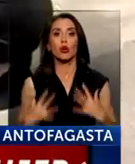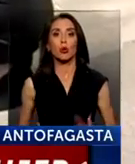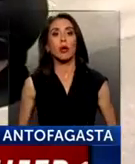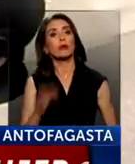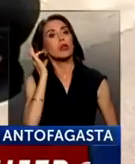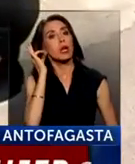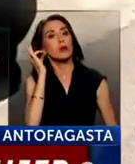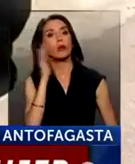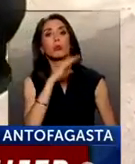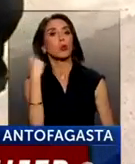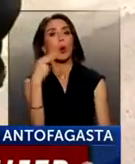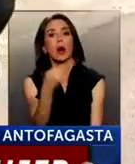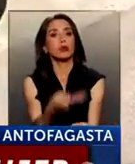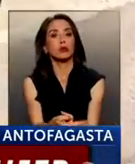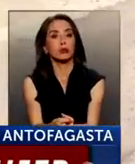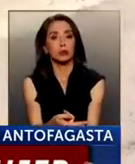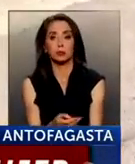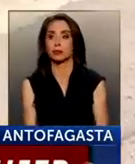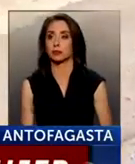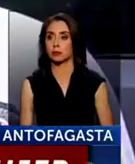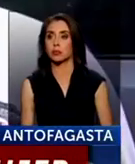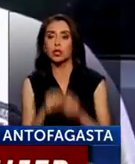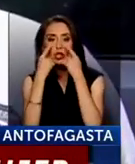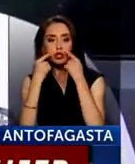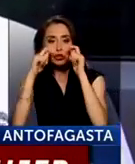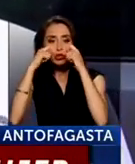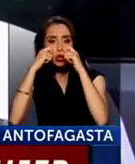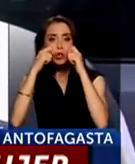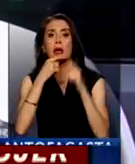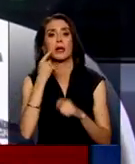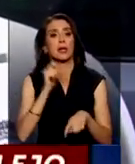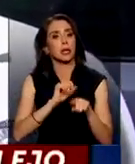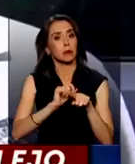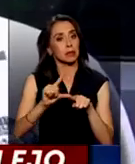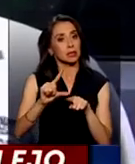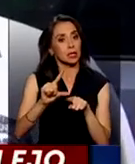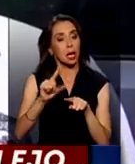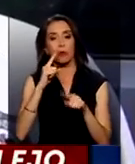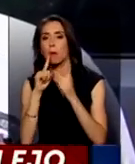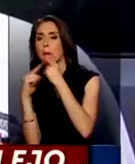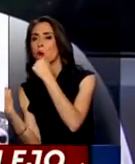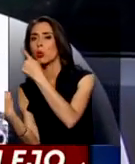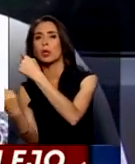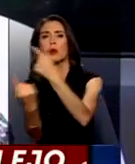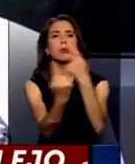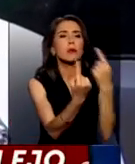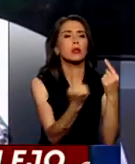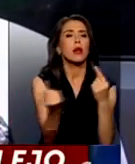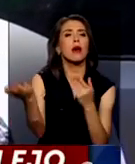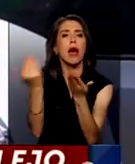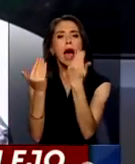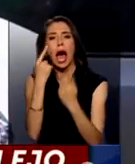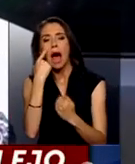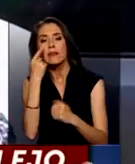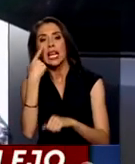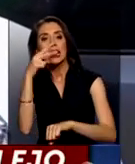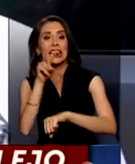la mujer sin vida iniciamos de inmediato el trabajo de empadronamiento para ubicar testigos que nos